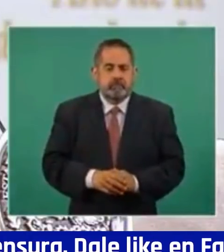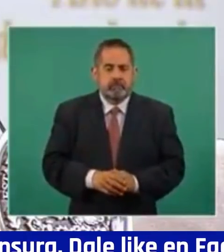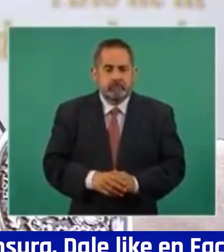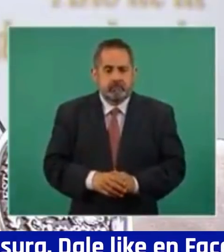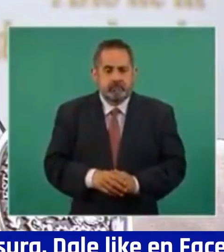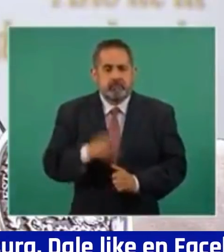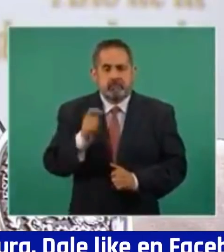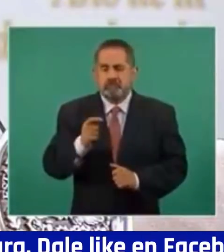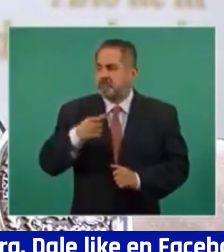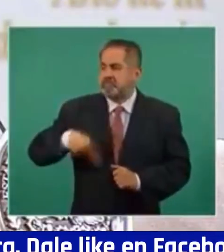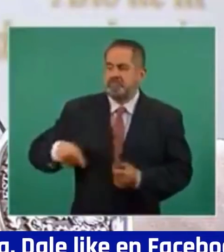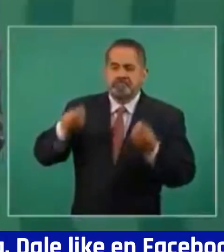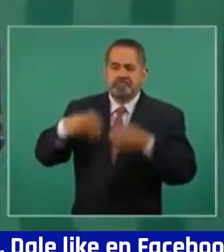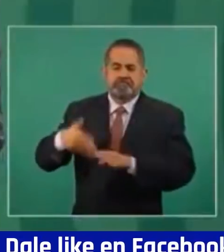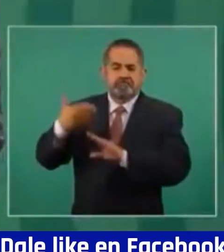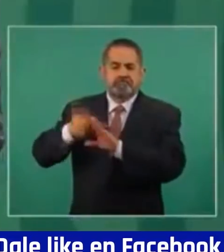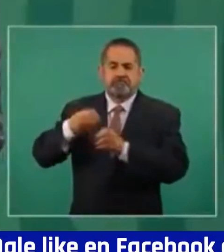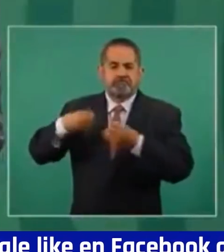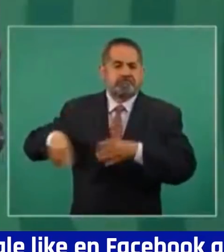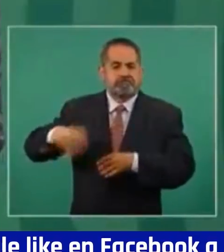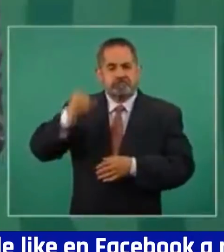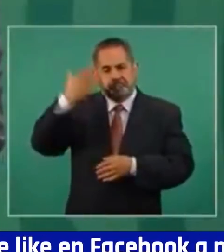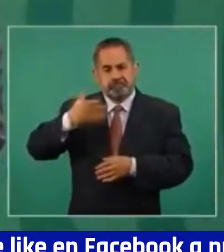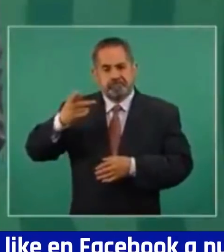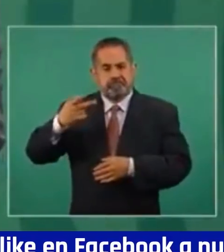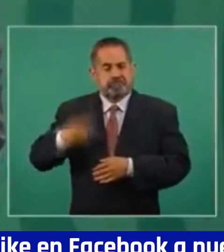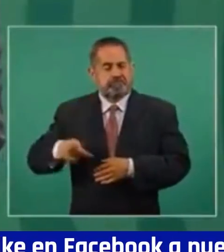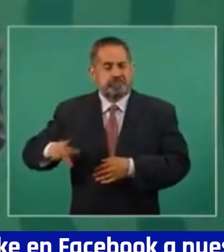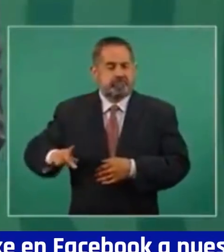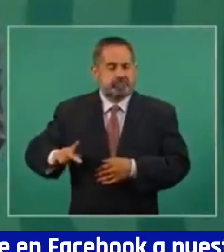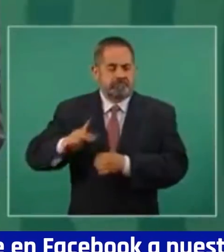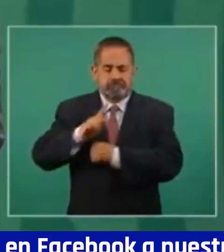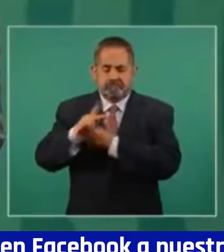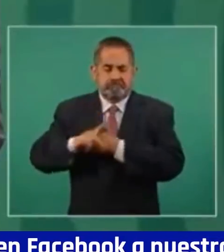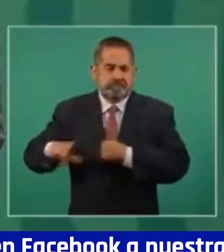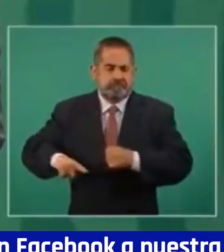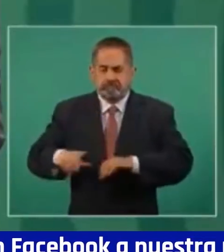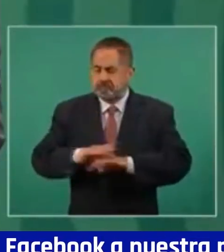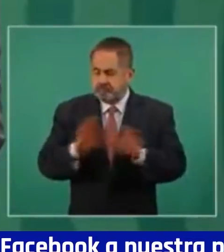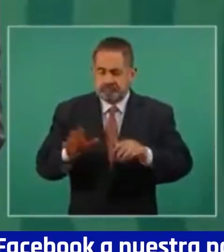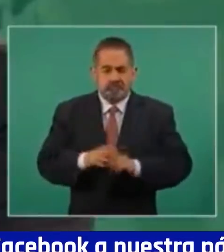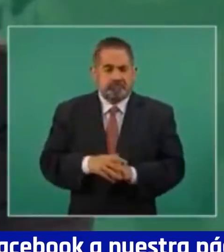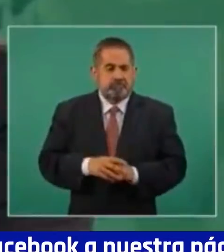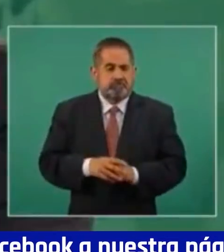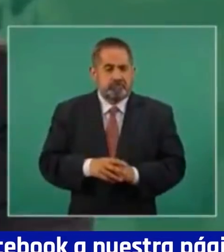porque afecta la imagen de nuestro país. En México